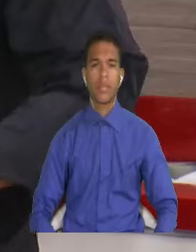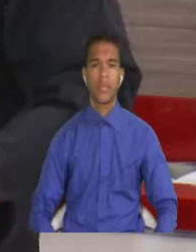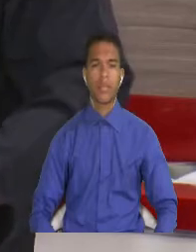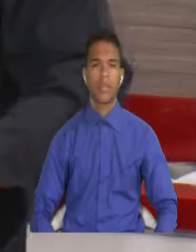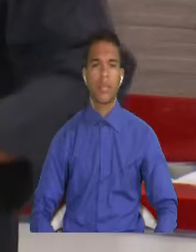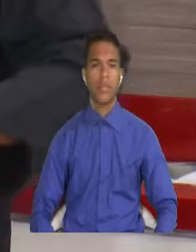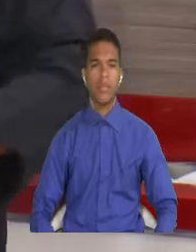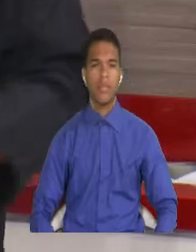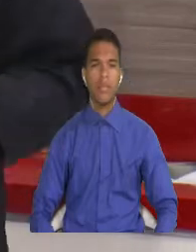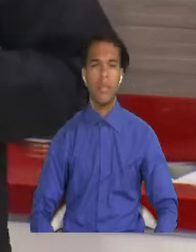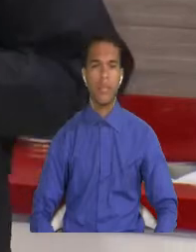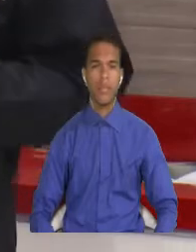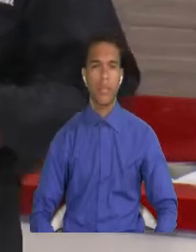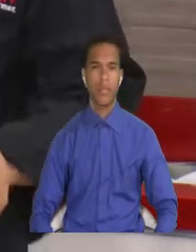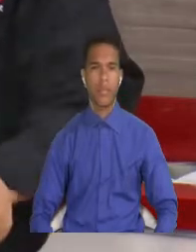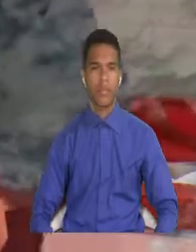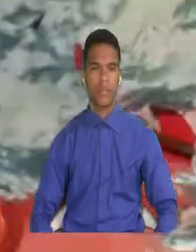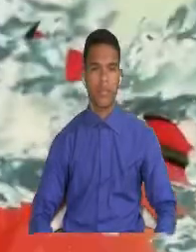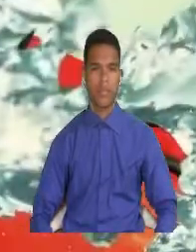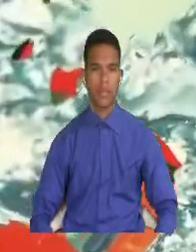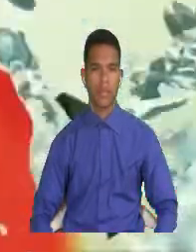programa, A Pedir de Otra.